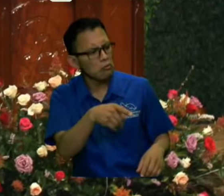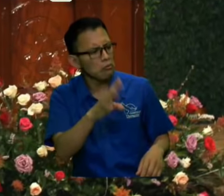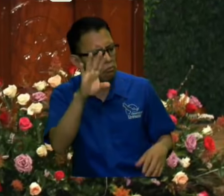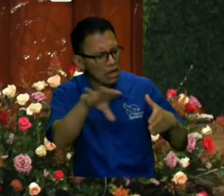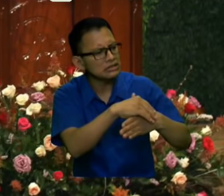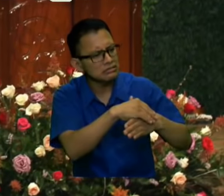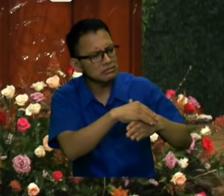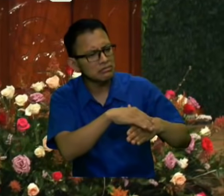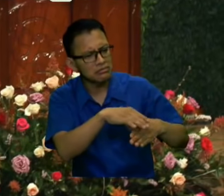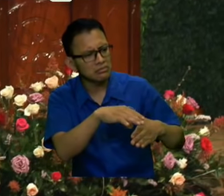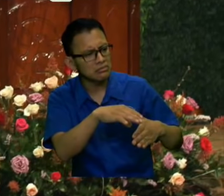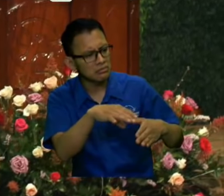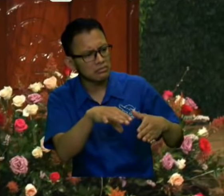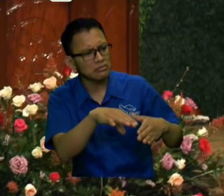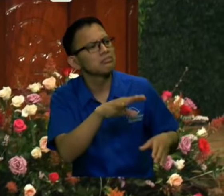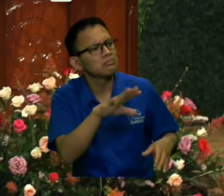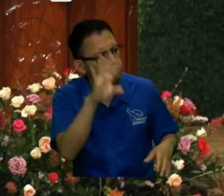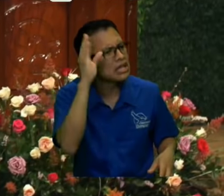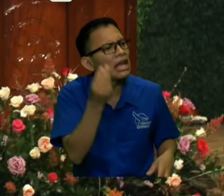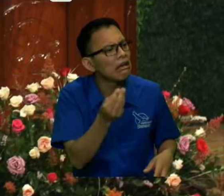¿Habemos unos más guapos que otros?